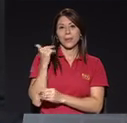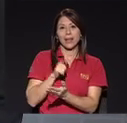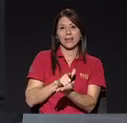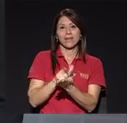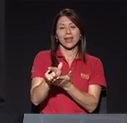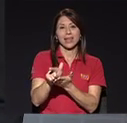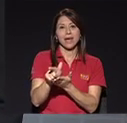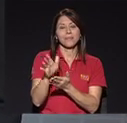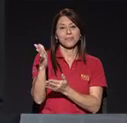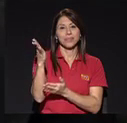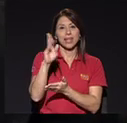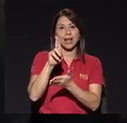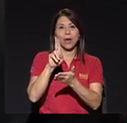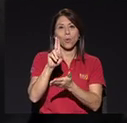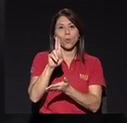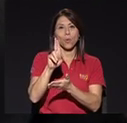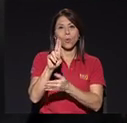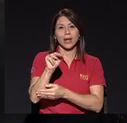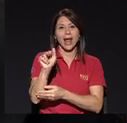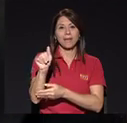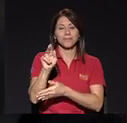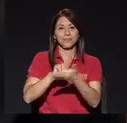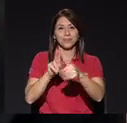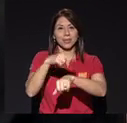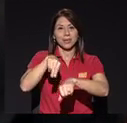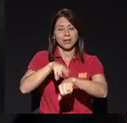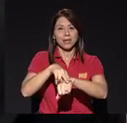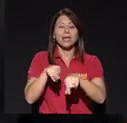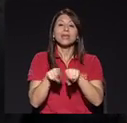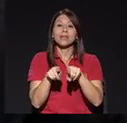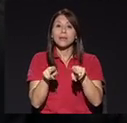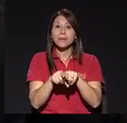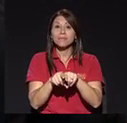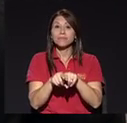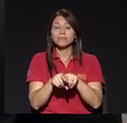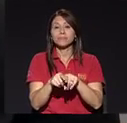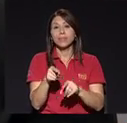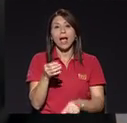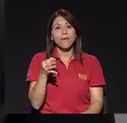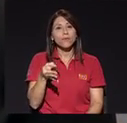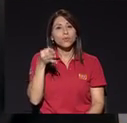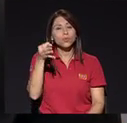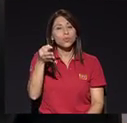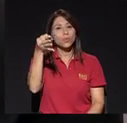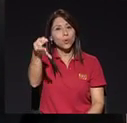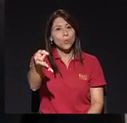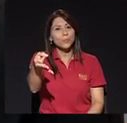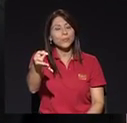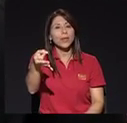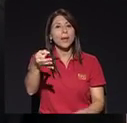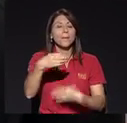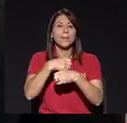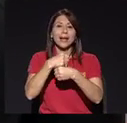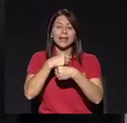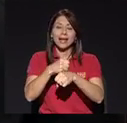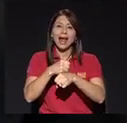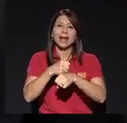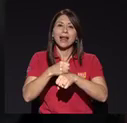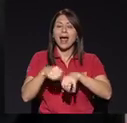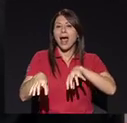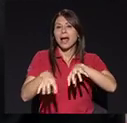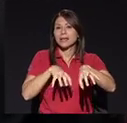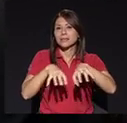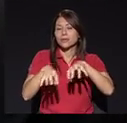Liberia, en la sede de Liberia de la UNA, y que también a futuro, ¿verdad?, va a generar